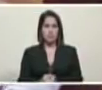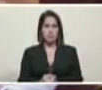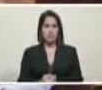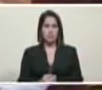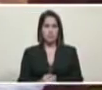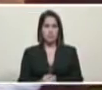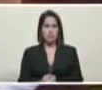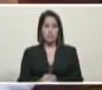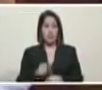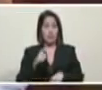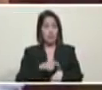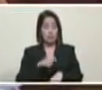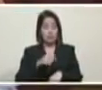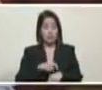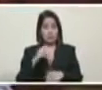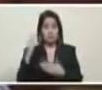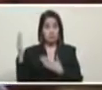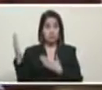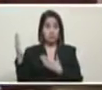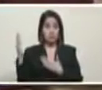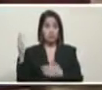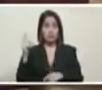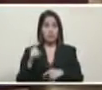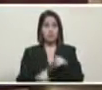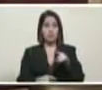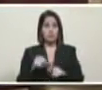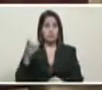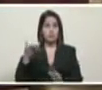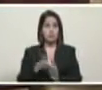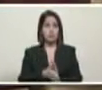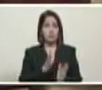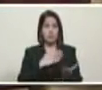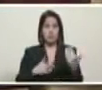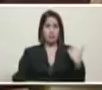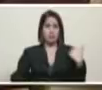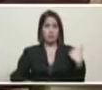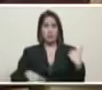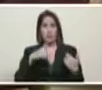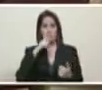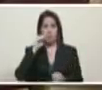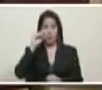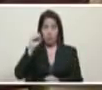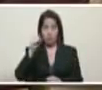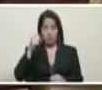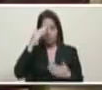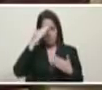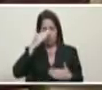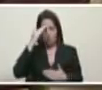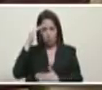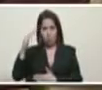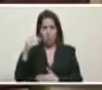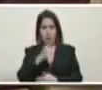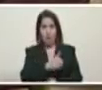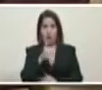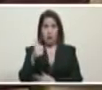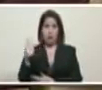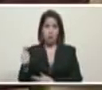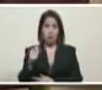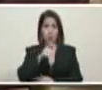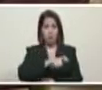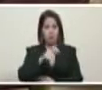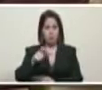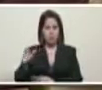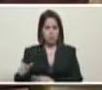En este momento podemos apreciar allí que el presidente Nicolás Maduro Moros continúa saludando a cada uno de